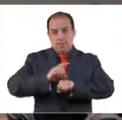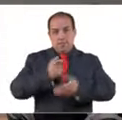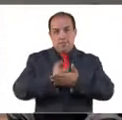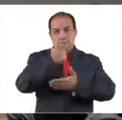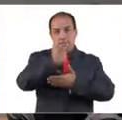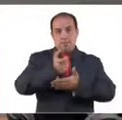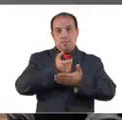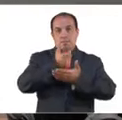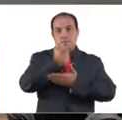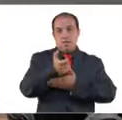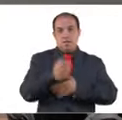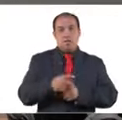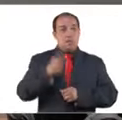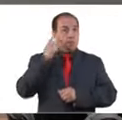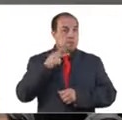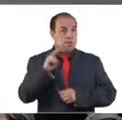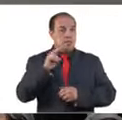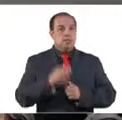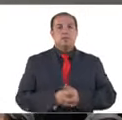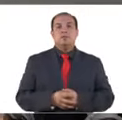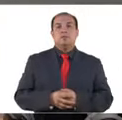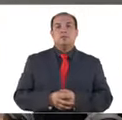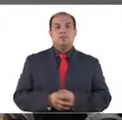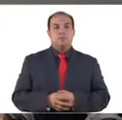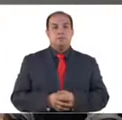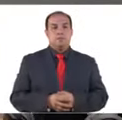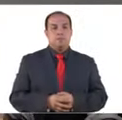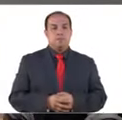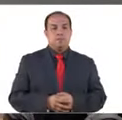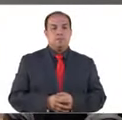mira. Pues ya de una vez, ¿no?